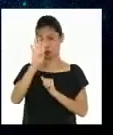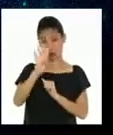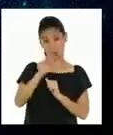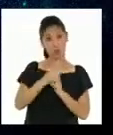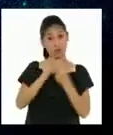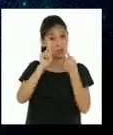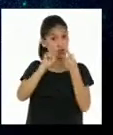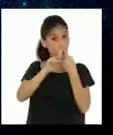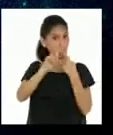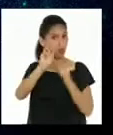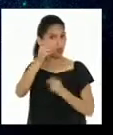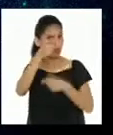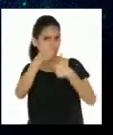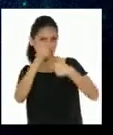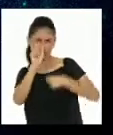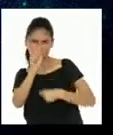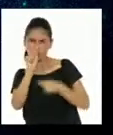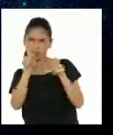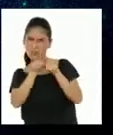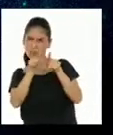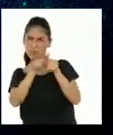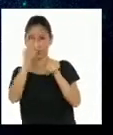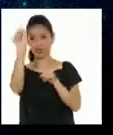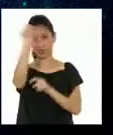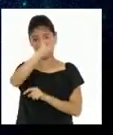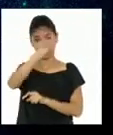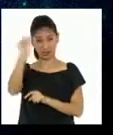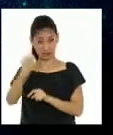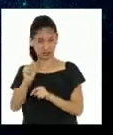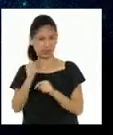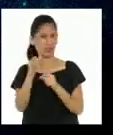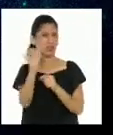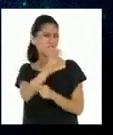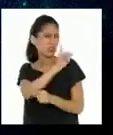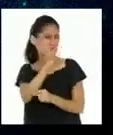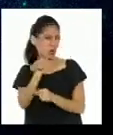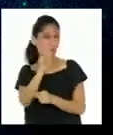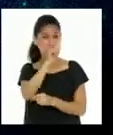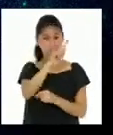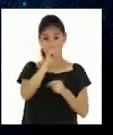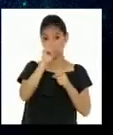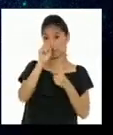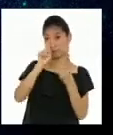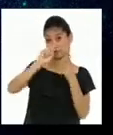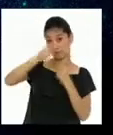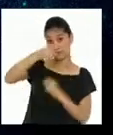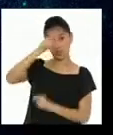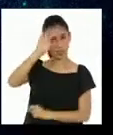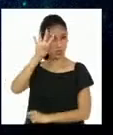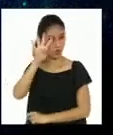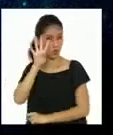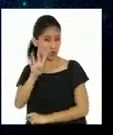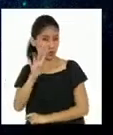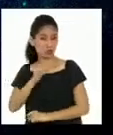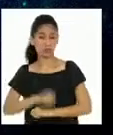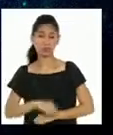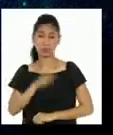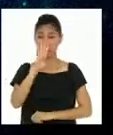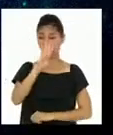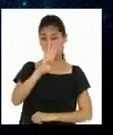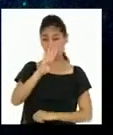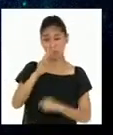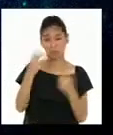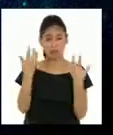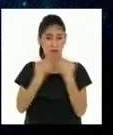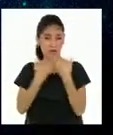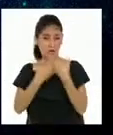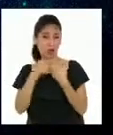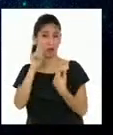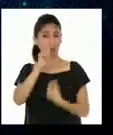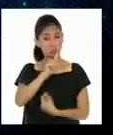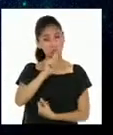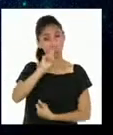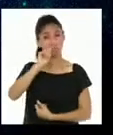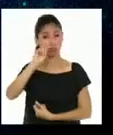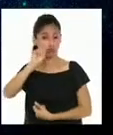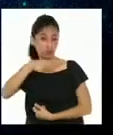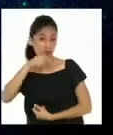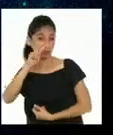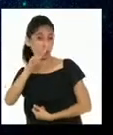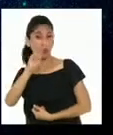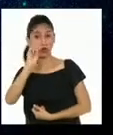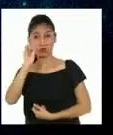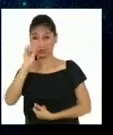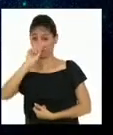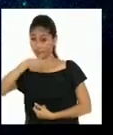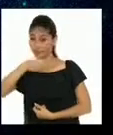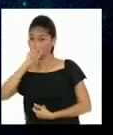S, es decir, entre 1 y 4. Quiere decir que D puede ser 1, 2, 3 hasta 4. Para